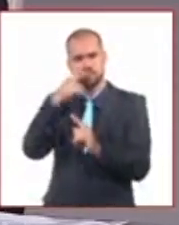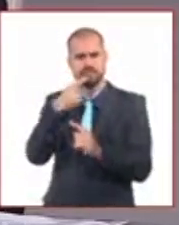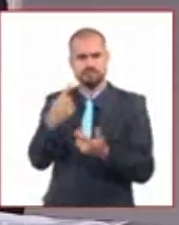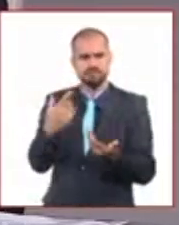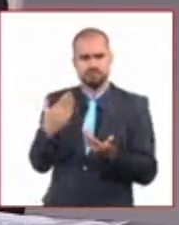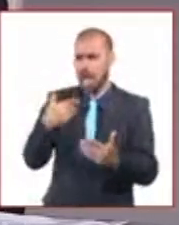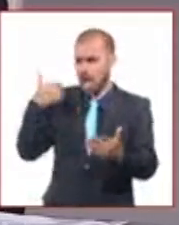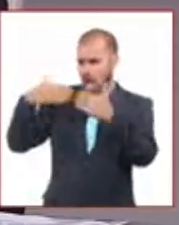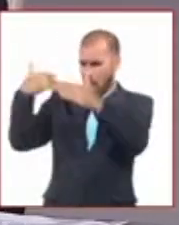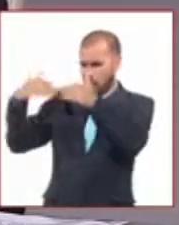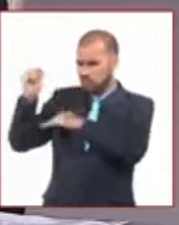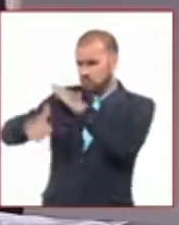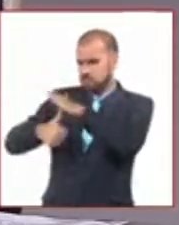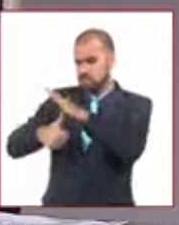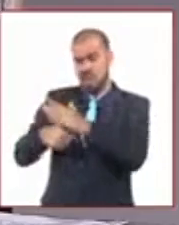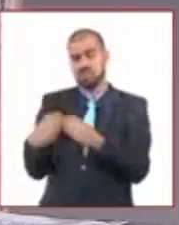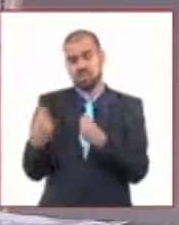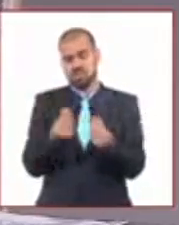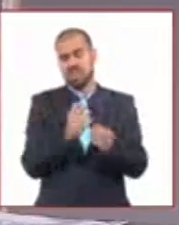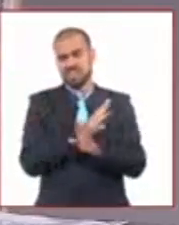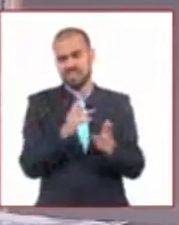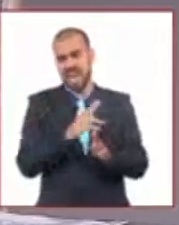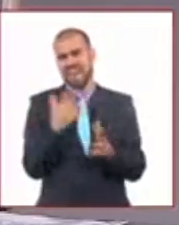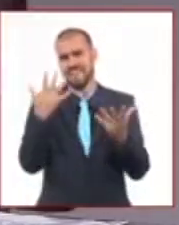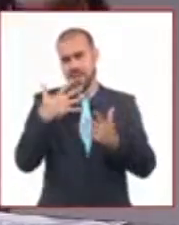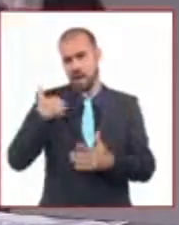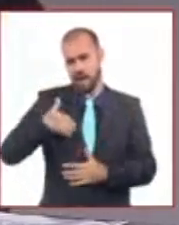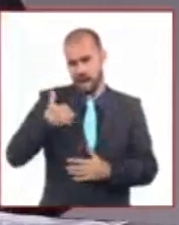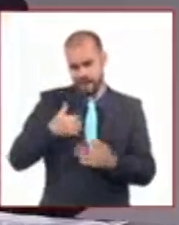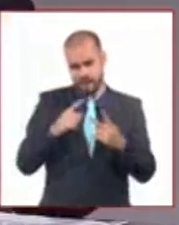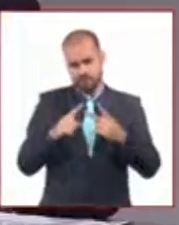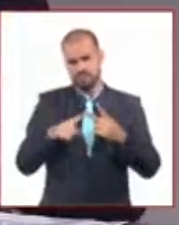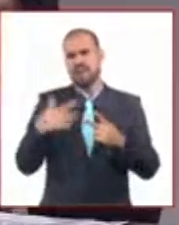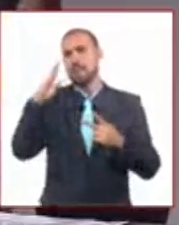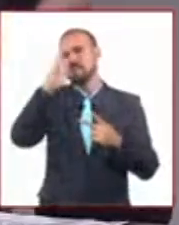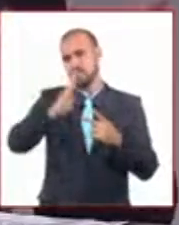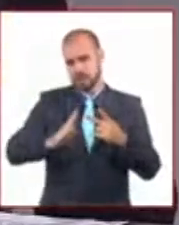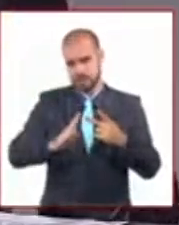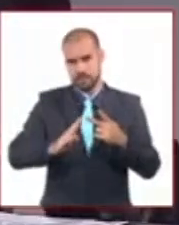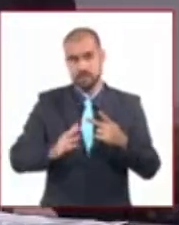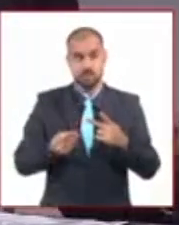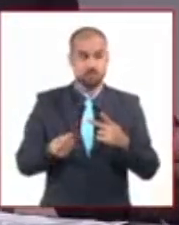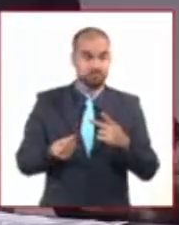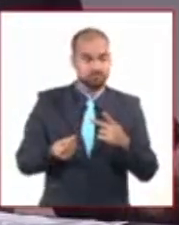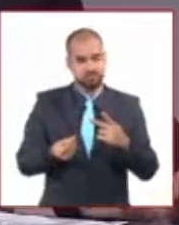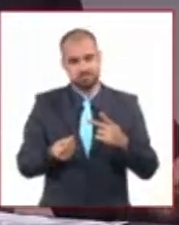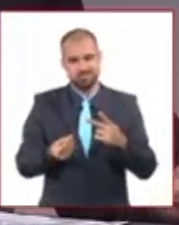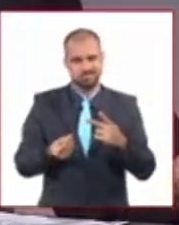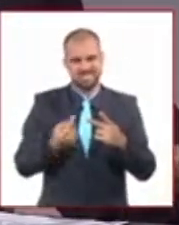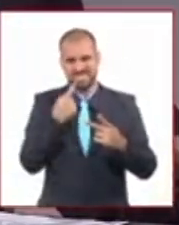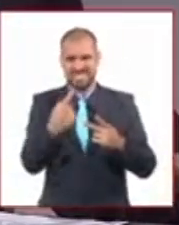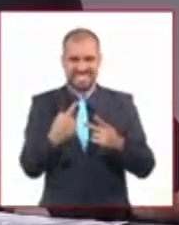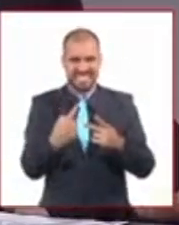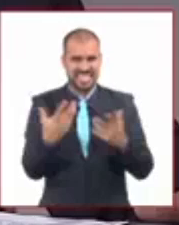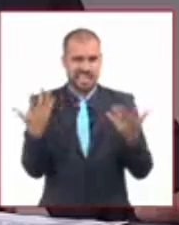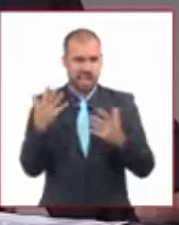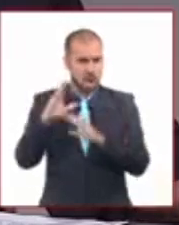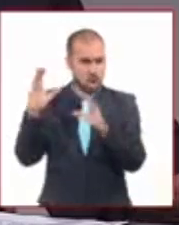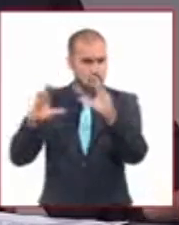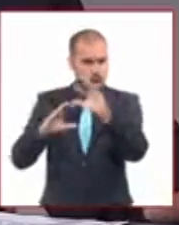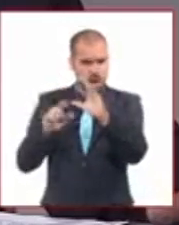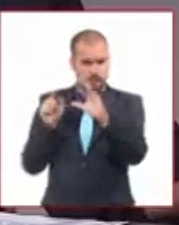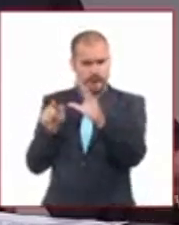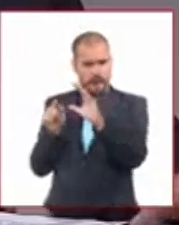habían otorgado ya argentina y a brasil pues vuelvo a reiterar la idea que no solo la cumbre de las democracias